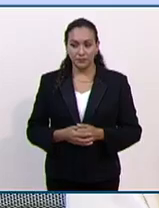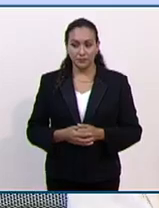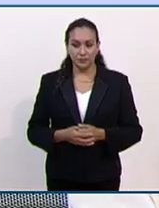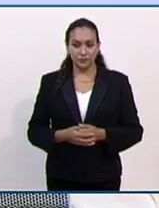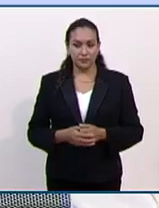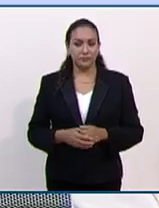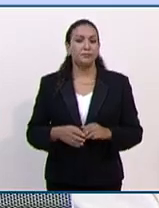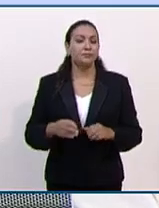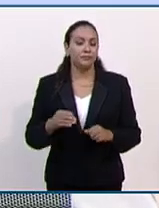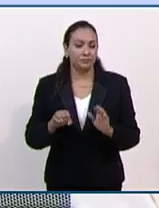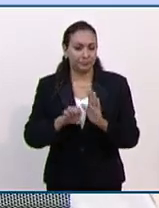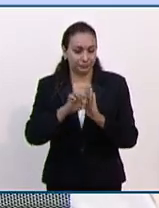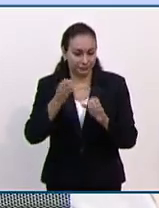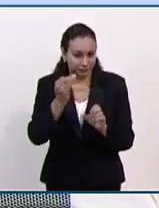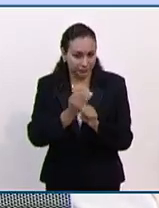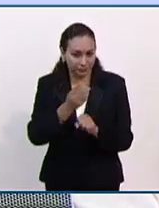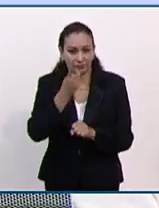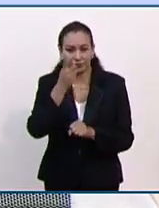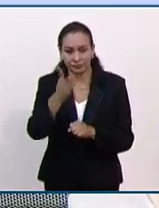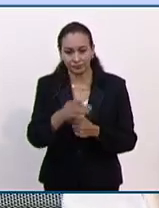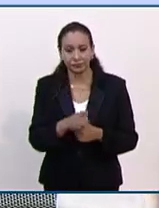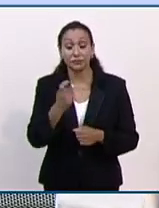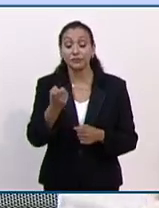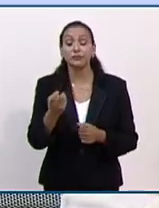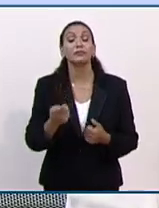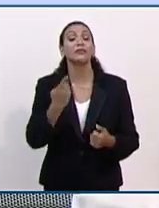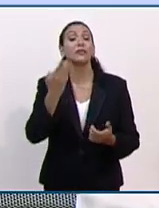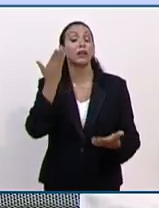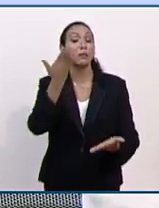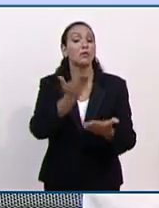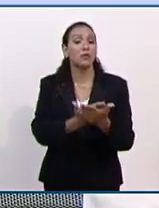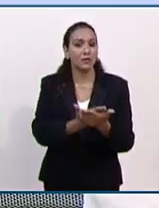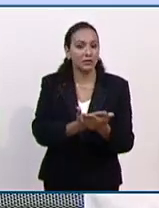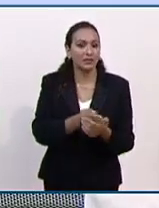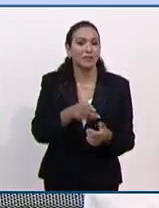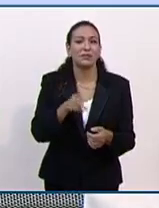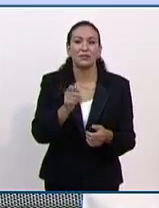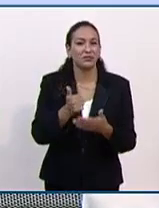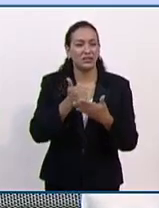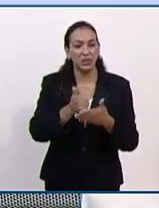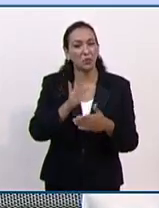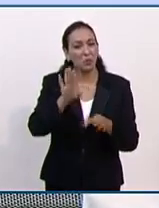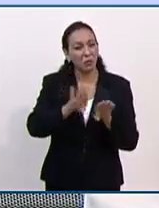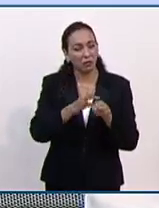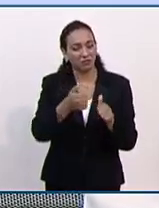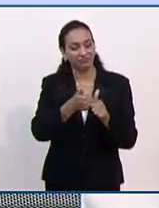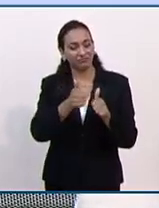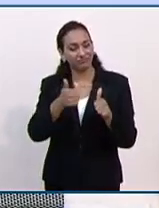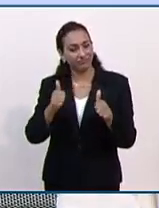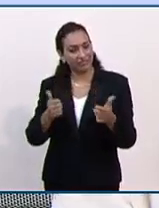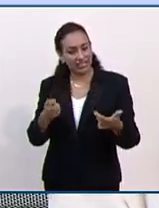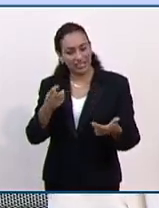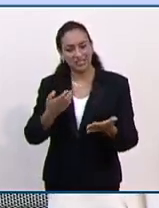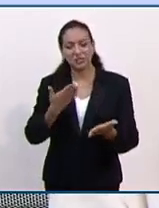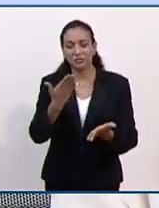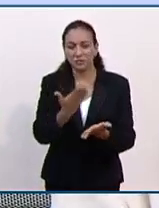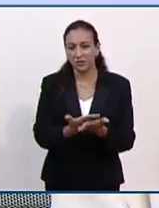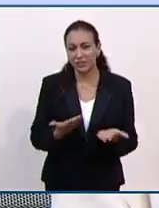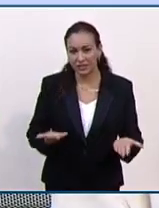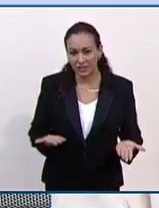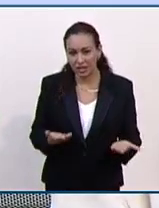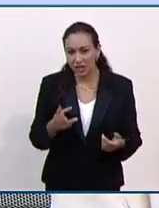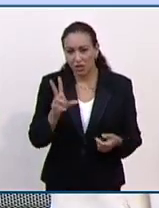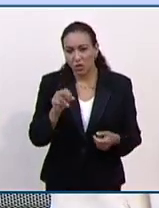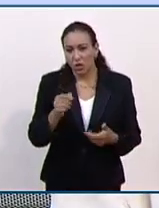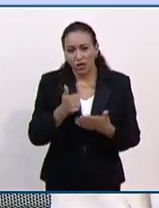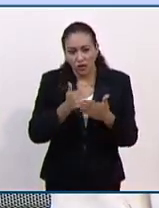Digamos que estaríamos hablando de una propuesta regresiva, estaríamos hablando de una propuesta que aumenta